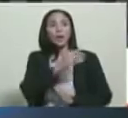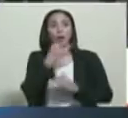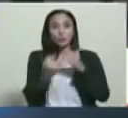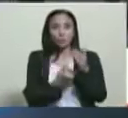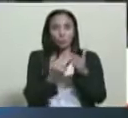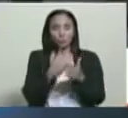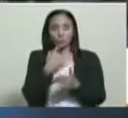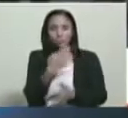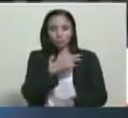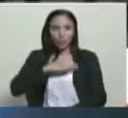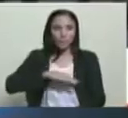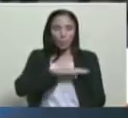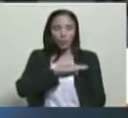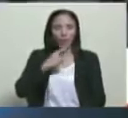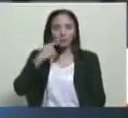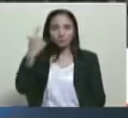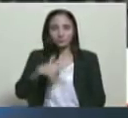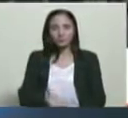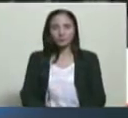moral y luces.